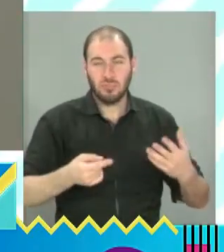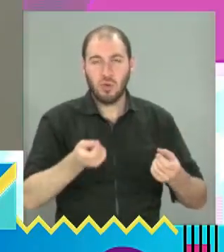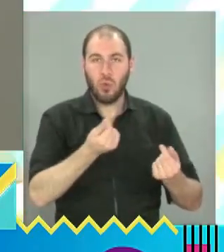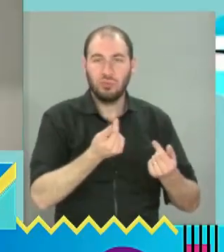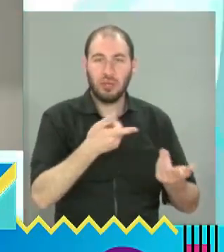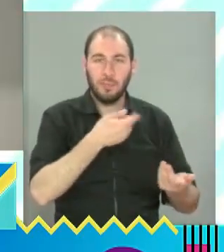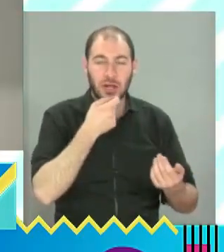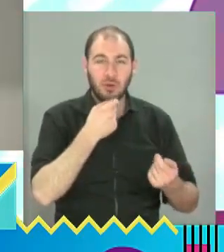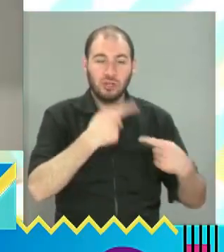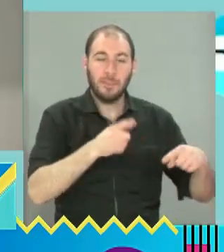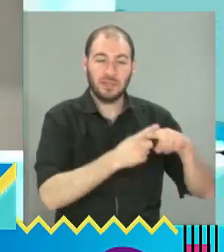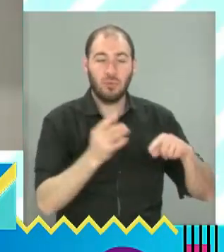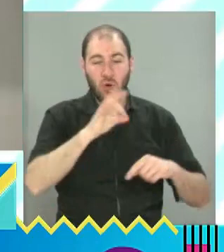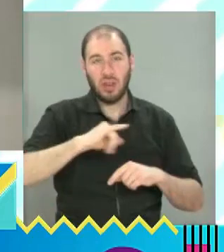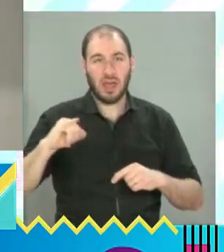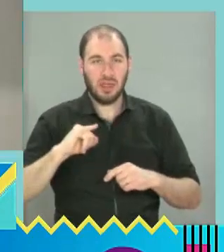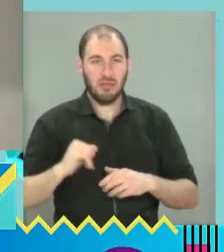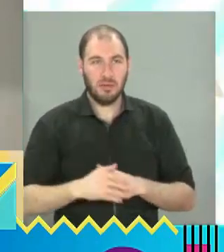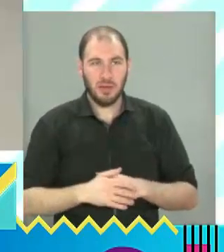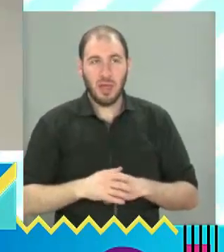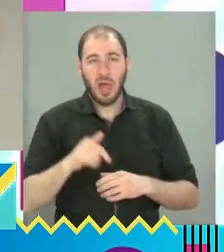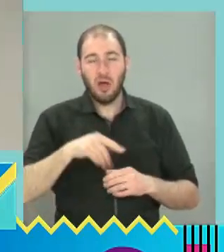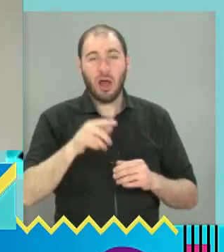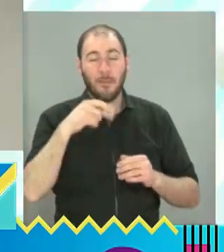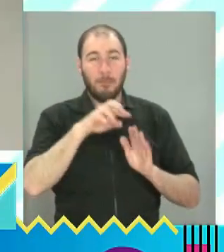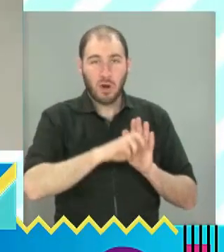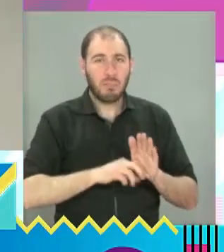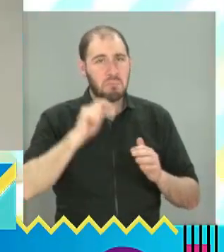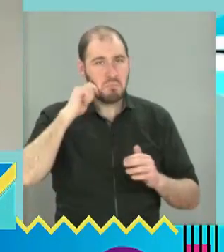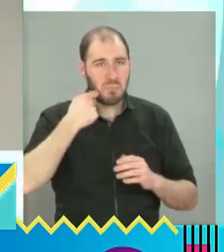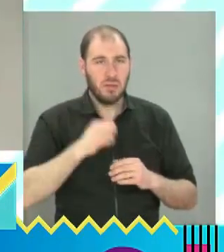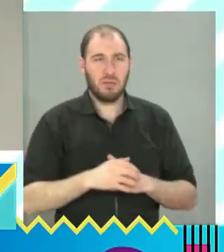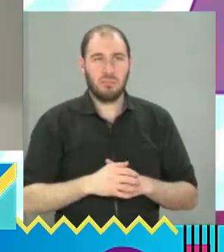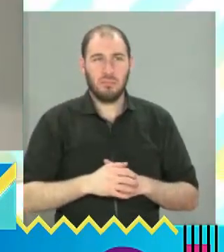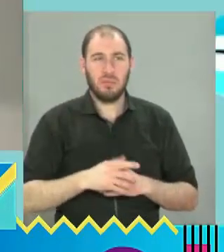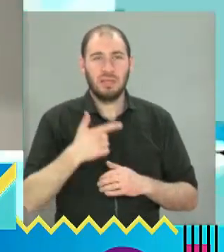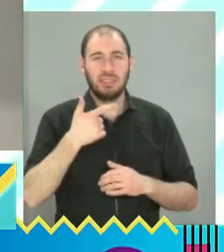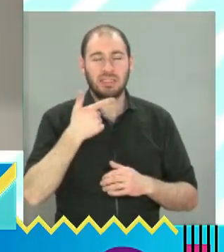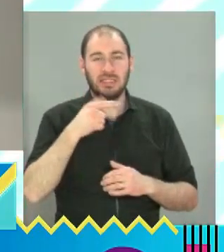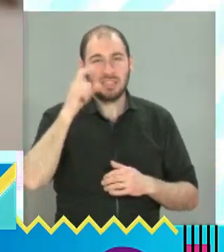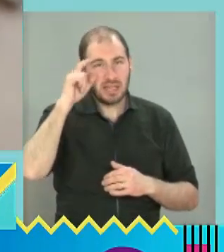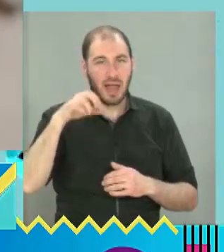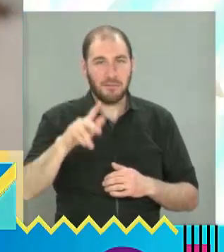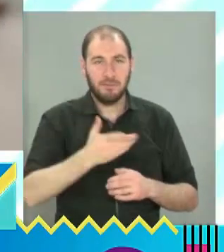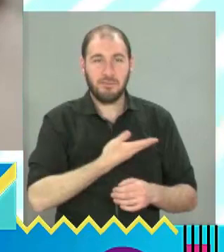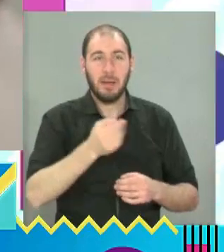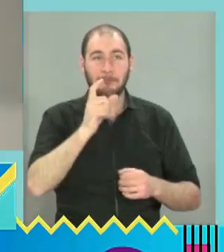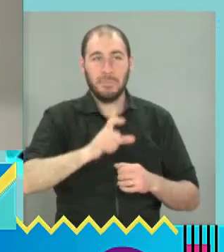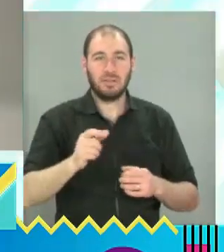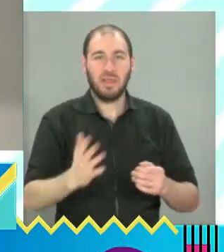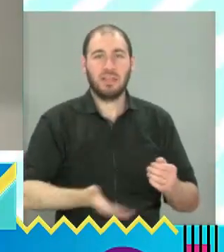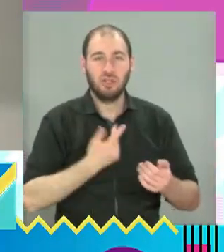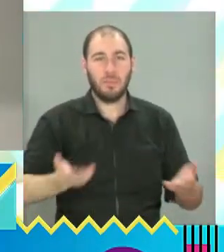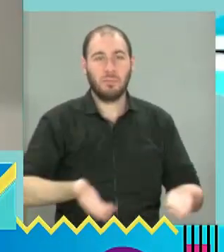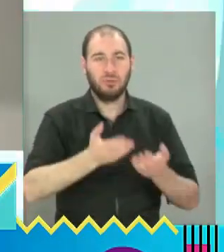utilizar, digamos, de forma positiva o forma negativa. Este caso es un programa re lindo que ha salido de CENAF, con la gente de la dirección